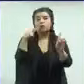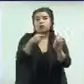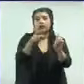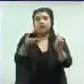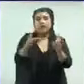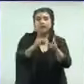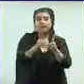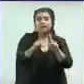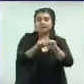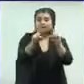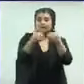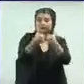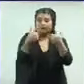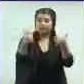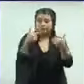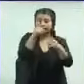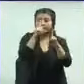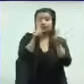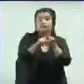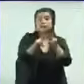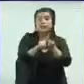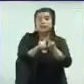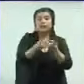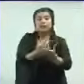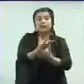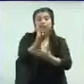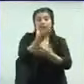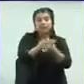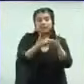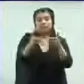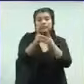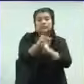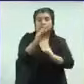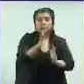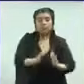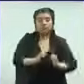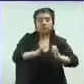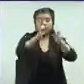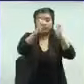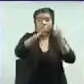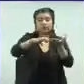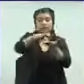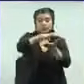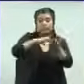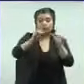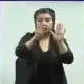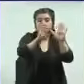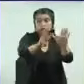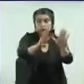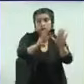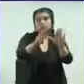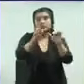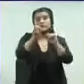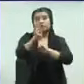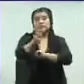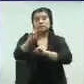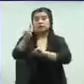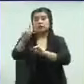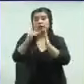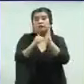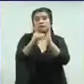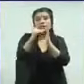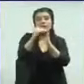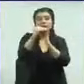las diferencias, en la Unidad de Construcción de Edificios del Estado con 831 millones de y